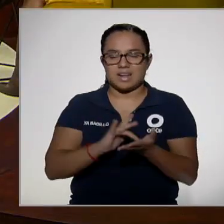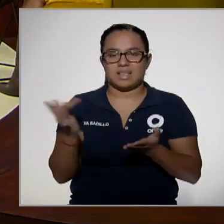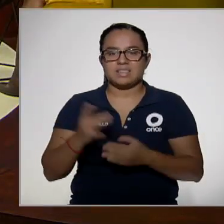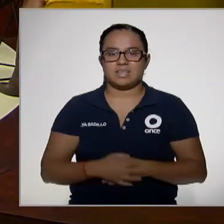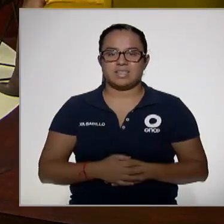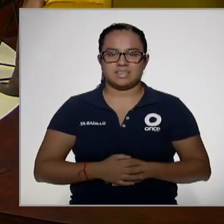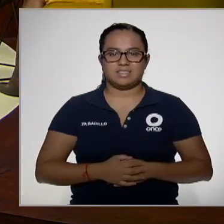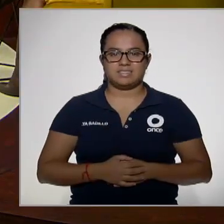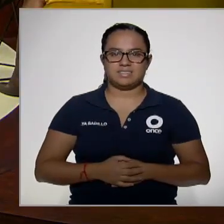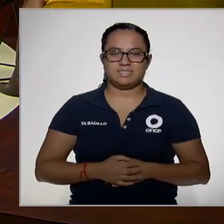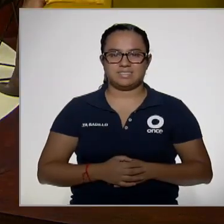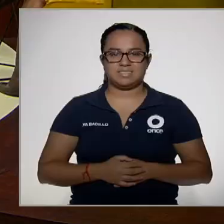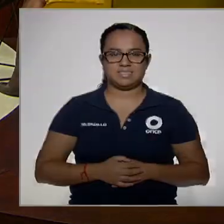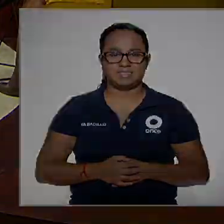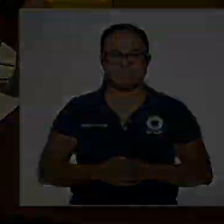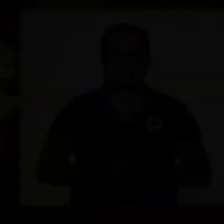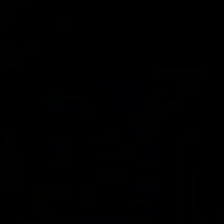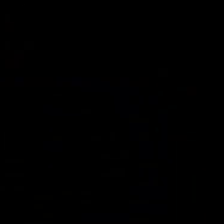ciencias